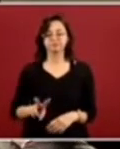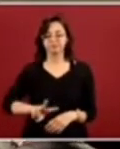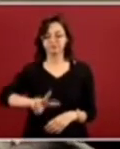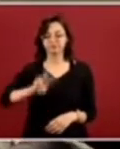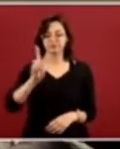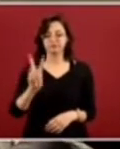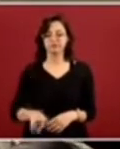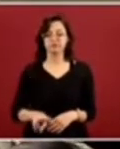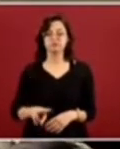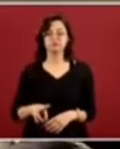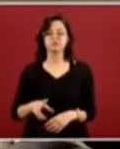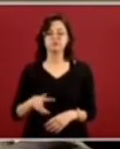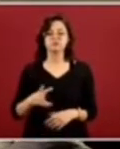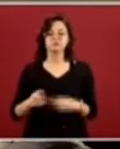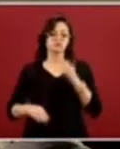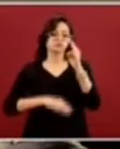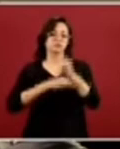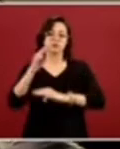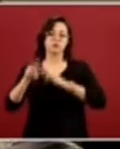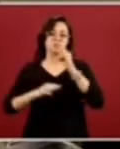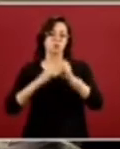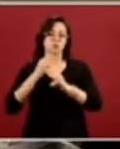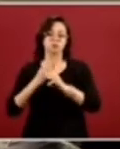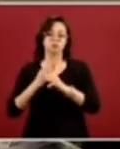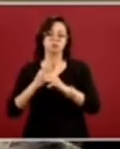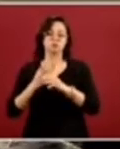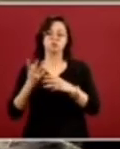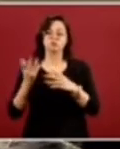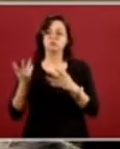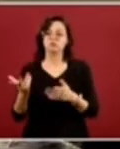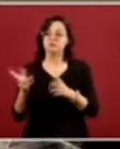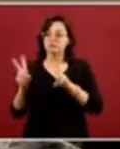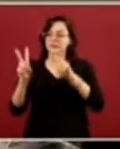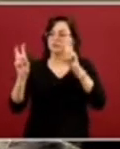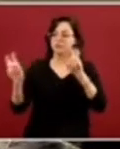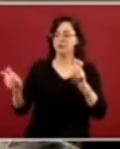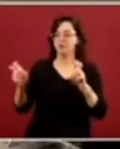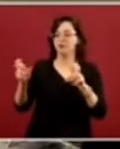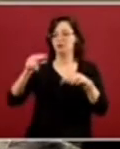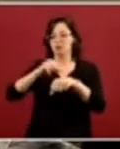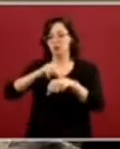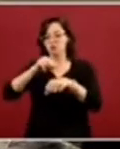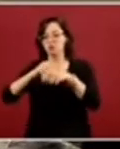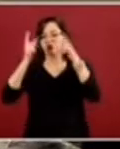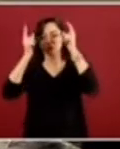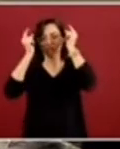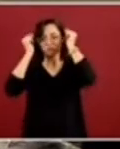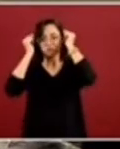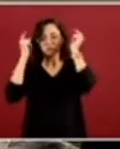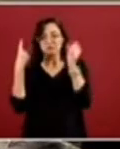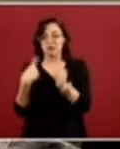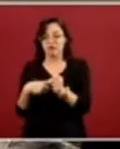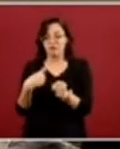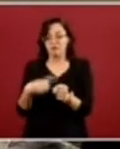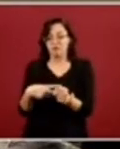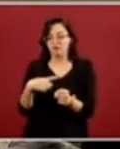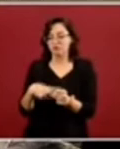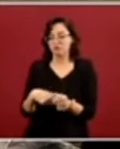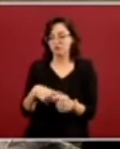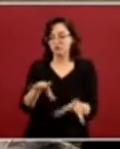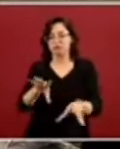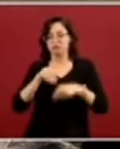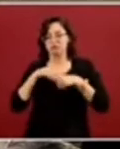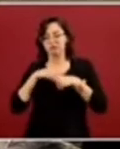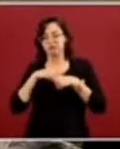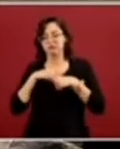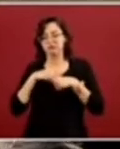que en todo el mundo los datos del personal de salud que se ha contagiado pues